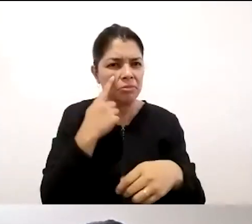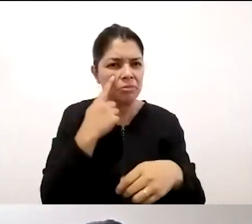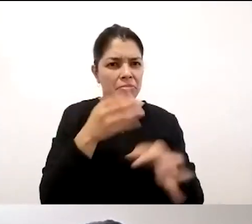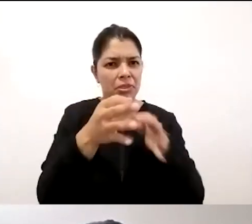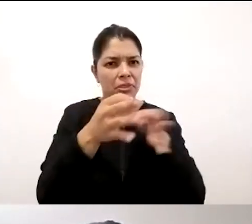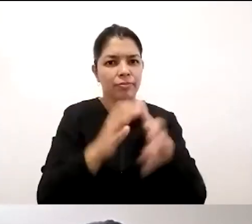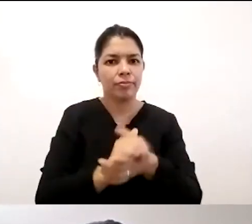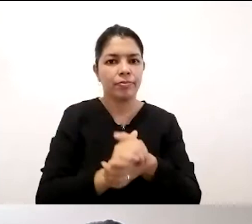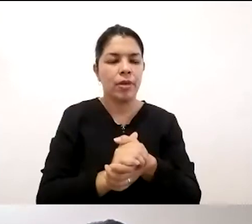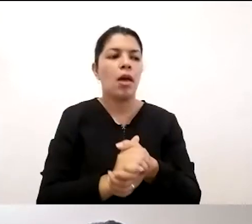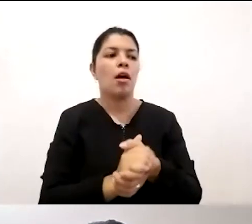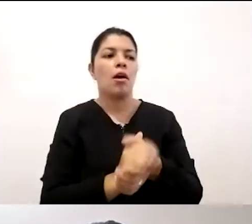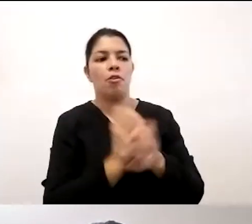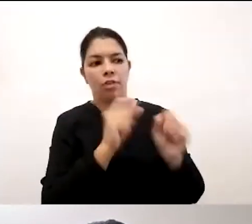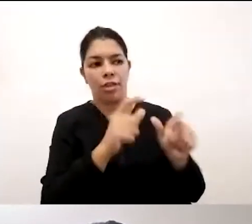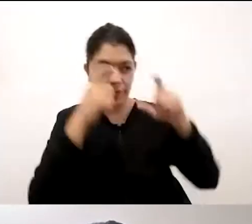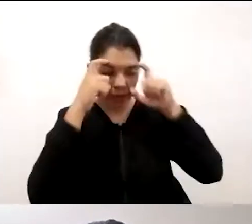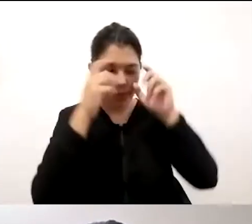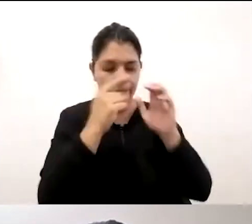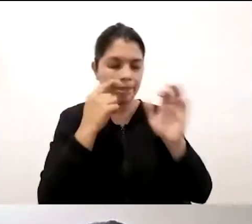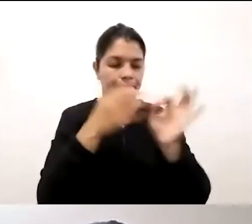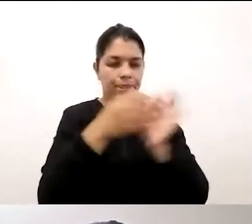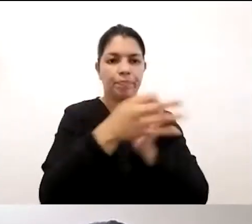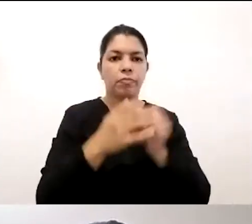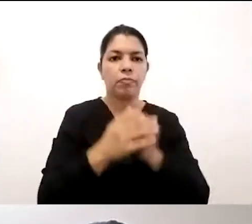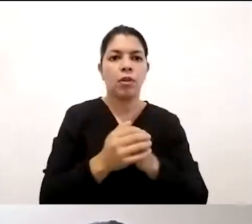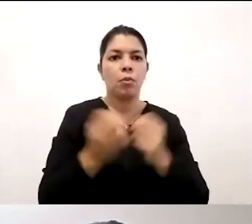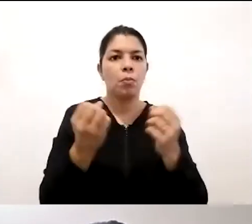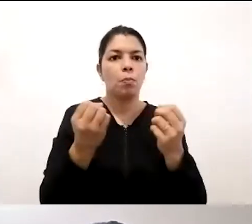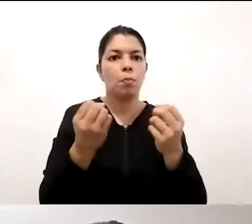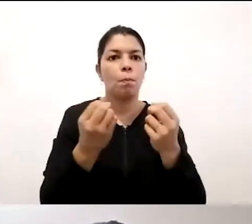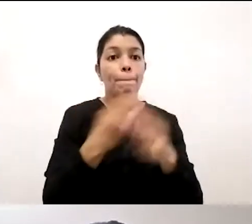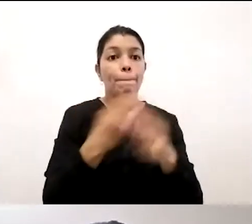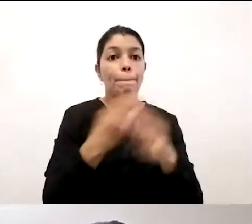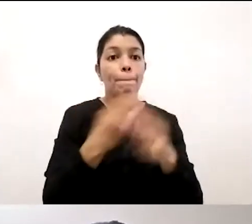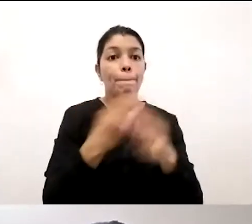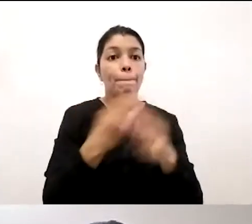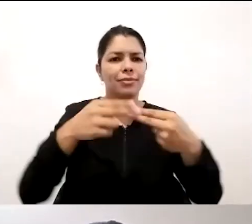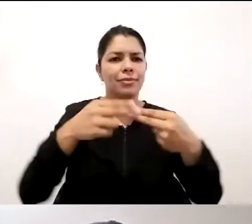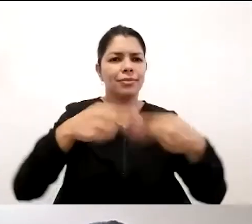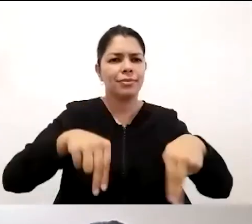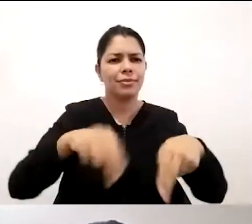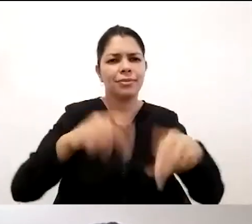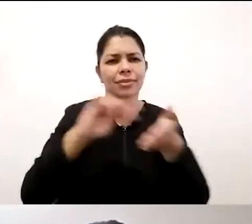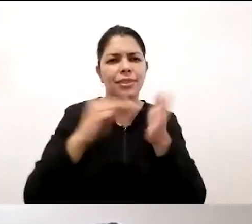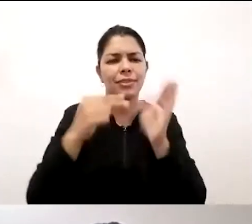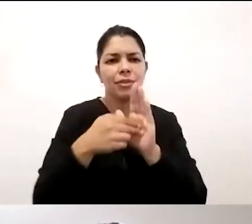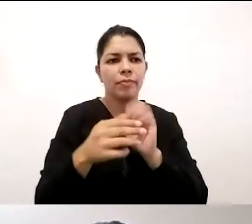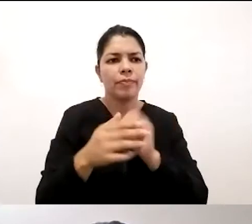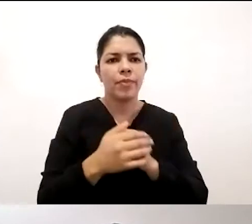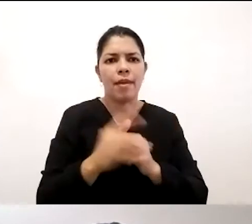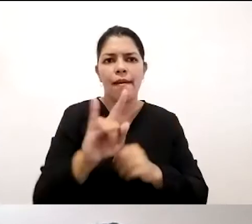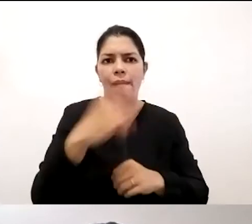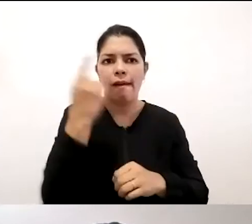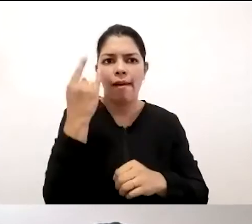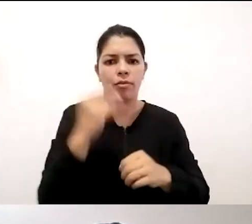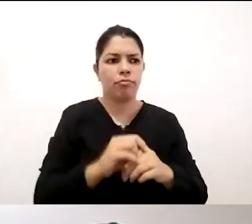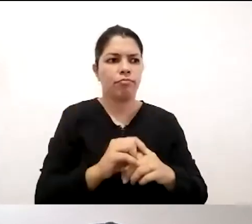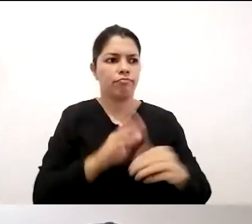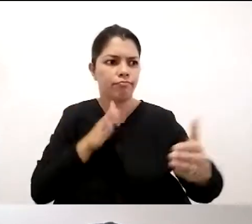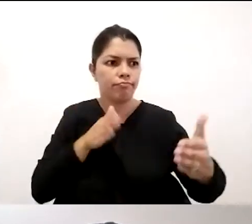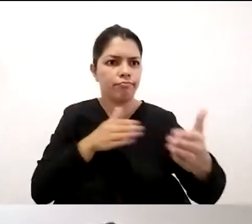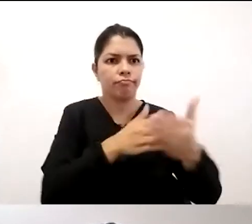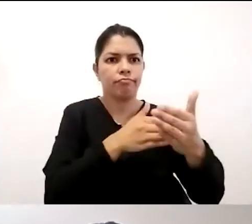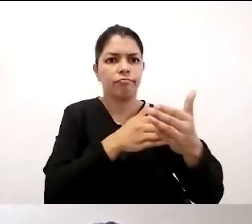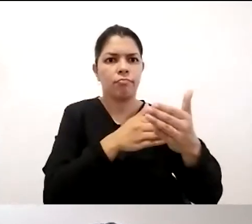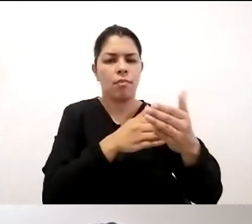basada en género es entendida como cualquier acción, omisión, conducta o amenaza en contra de una persona o de